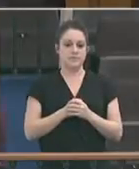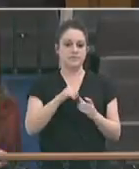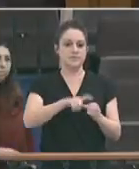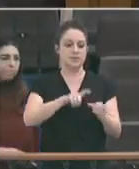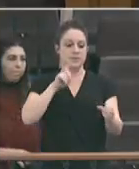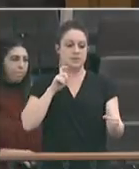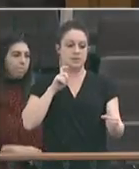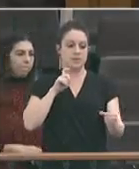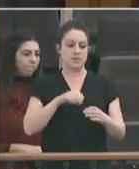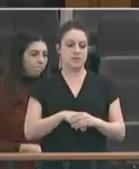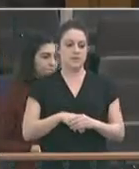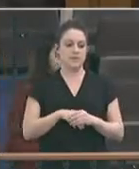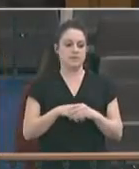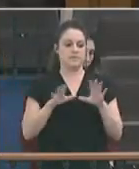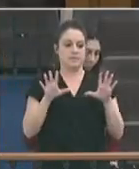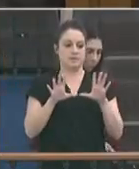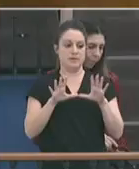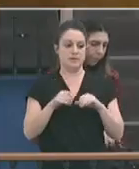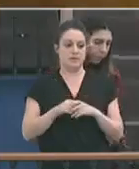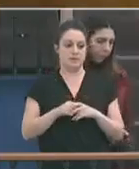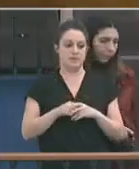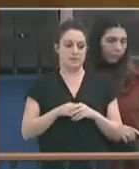¿Abstenciones? 10.